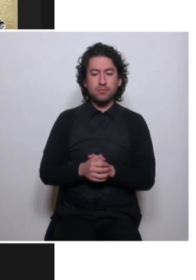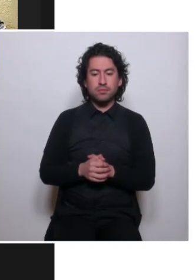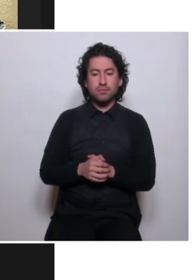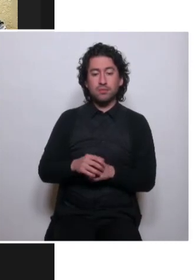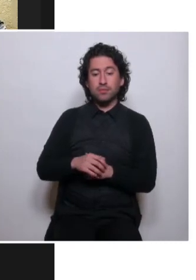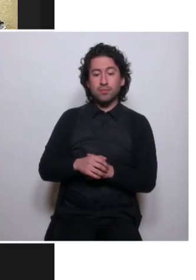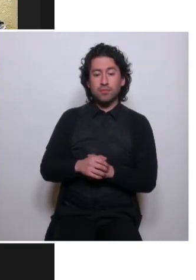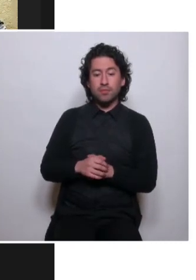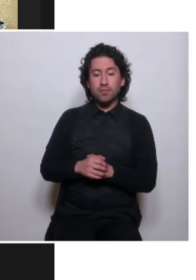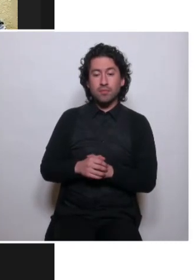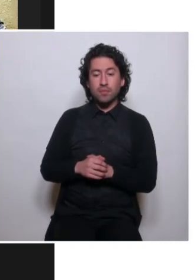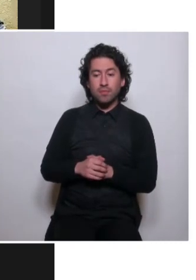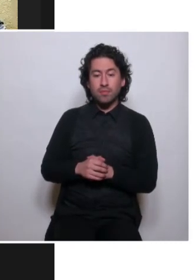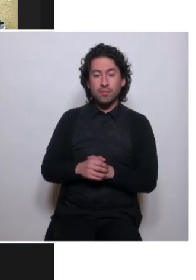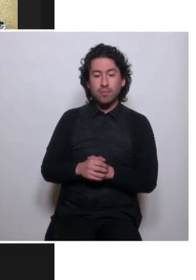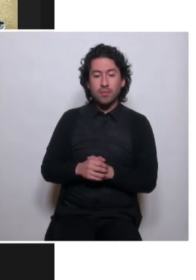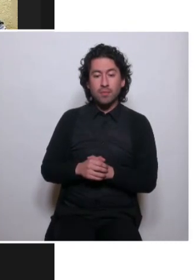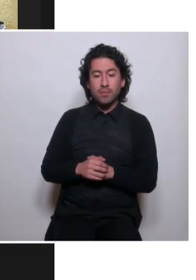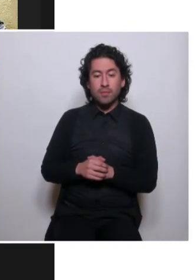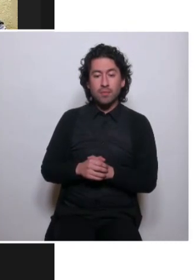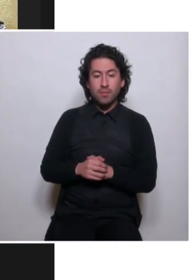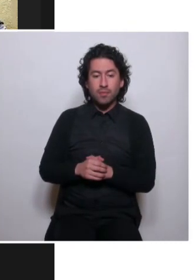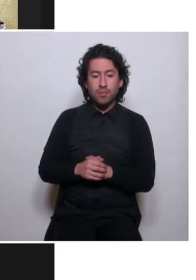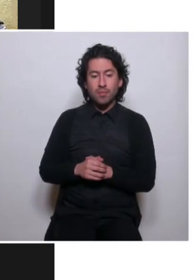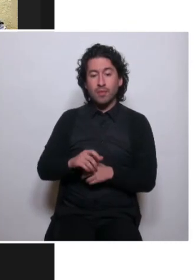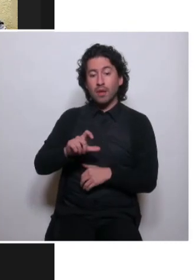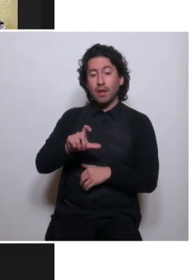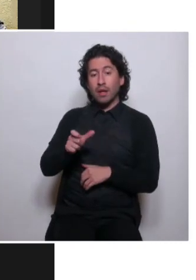Gaspar Domínguez. Gaspar Domínguez.